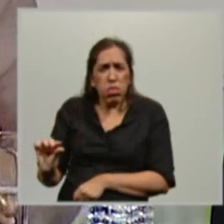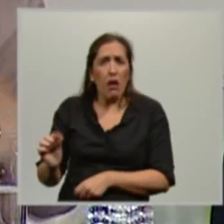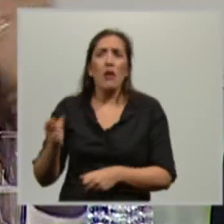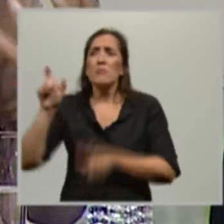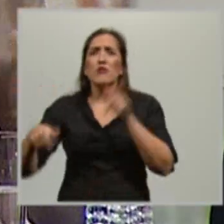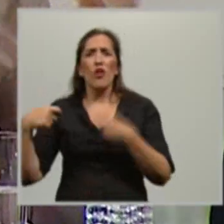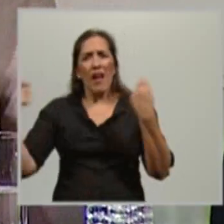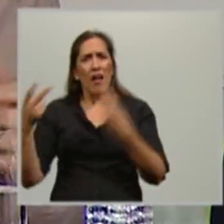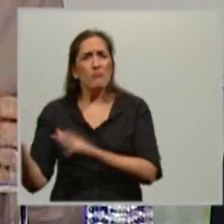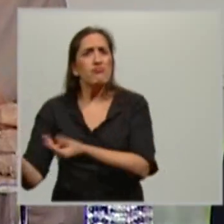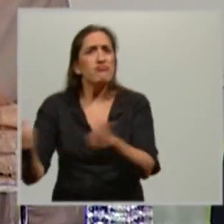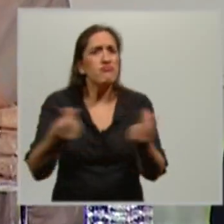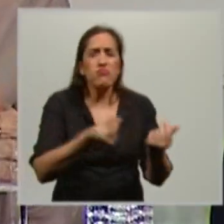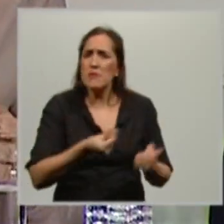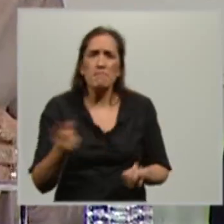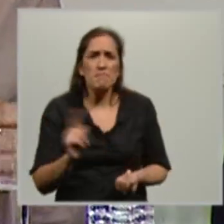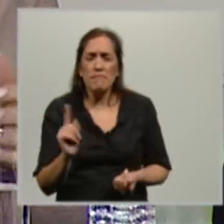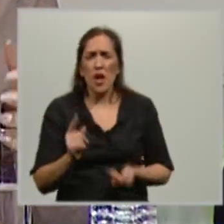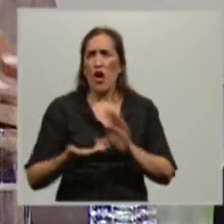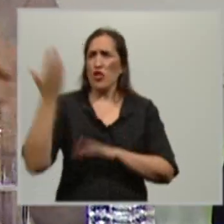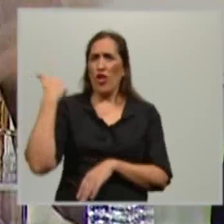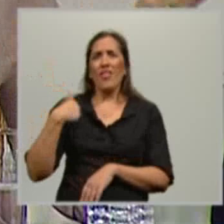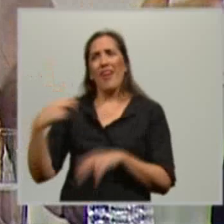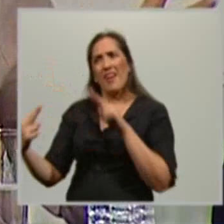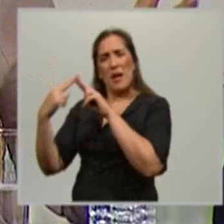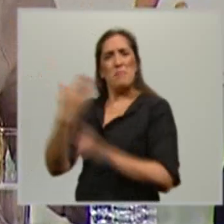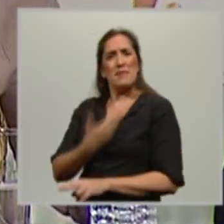consumo, exportábamos, yo le comentaba el otro día al presidente de Francia,